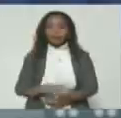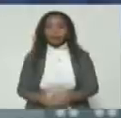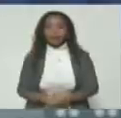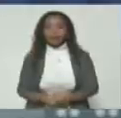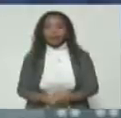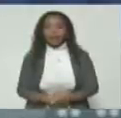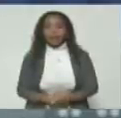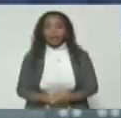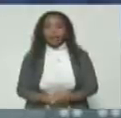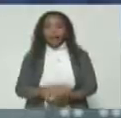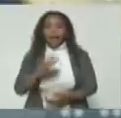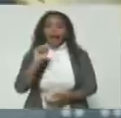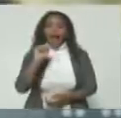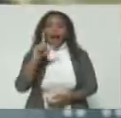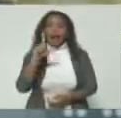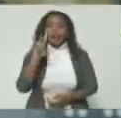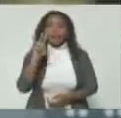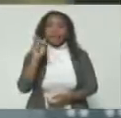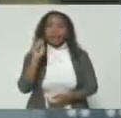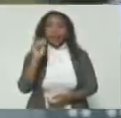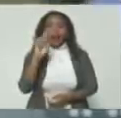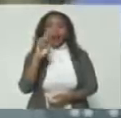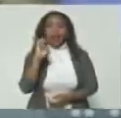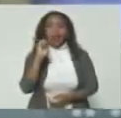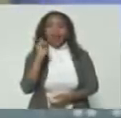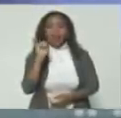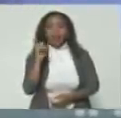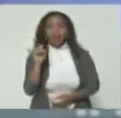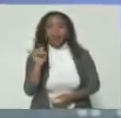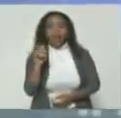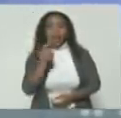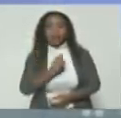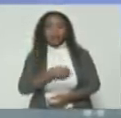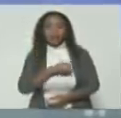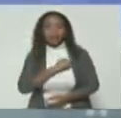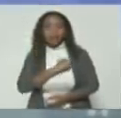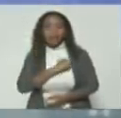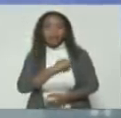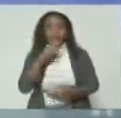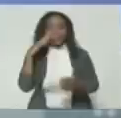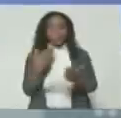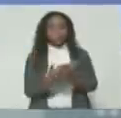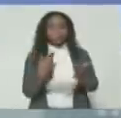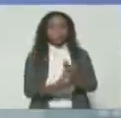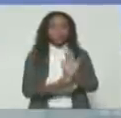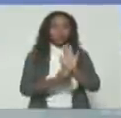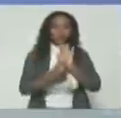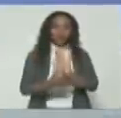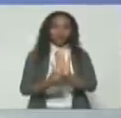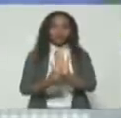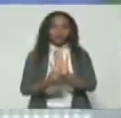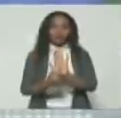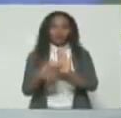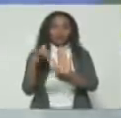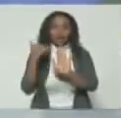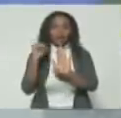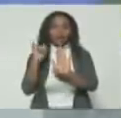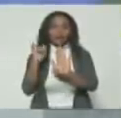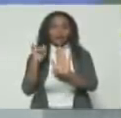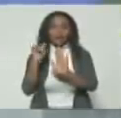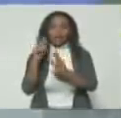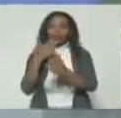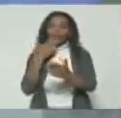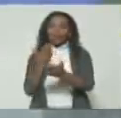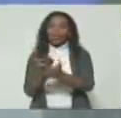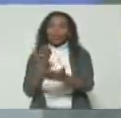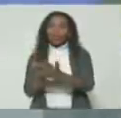canciller Álvarez de España, y le muestre todas las pruebas y le